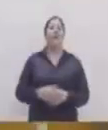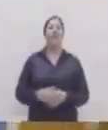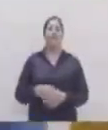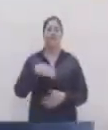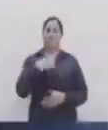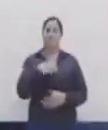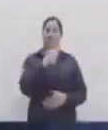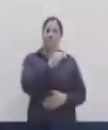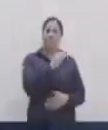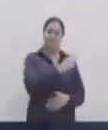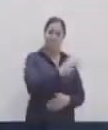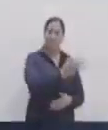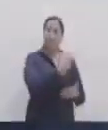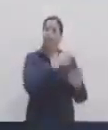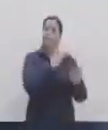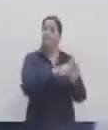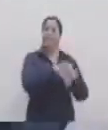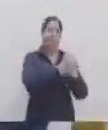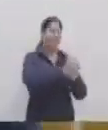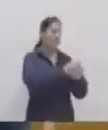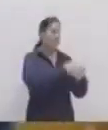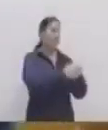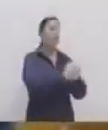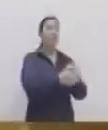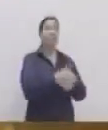invitar a que nos desinfectemos las manos.